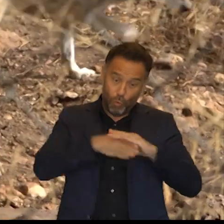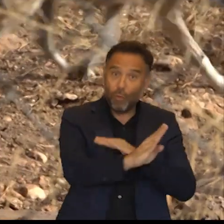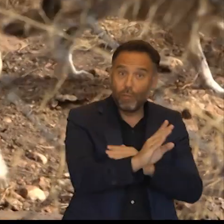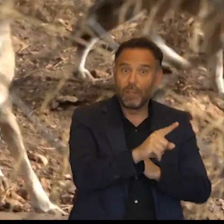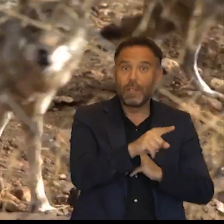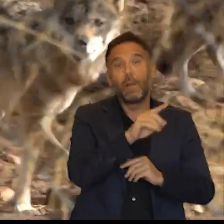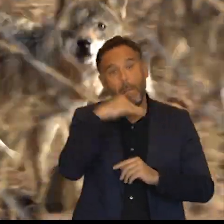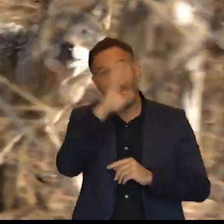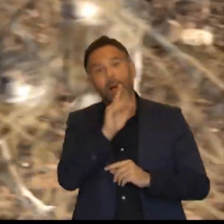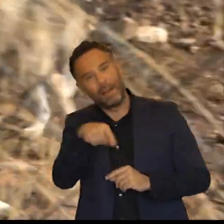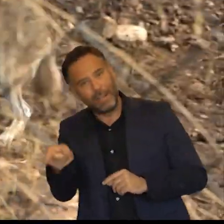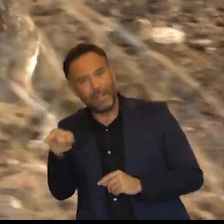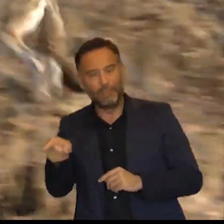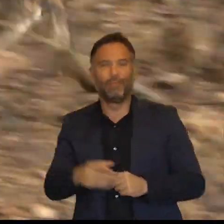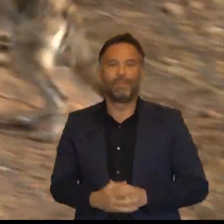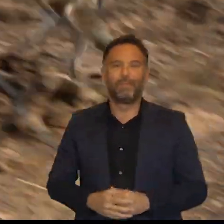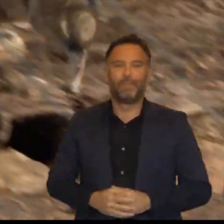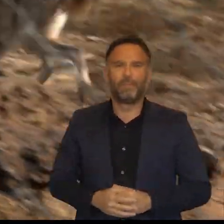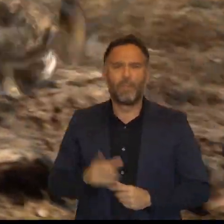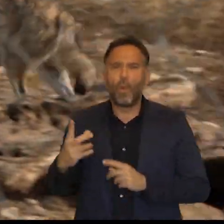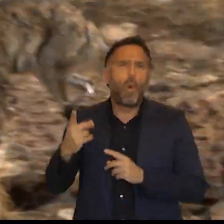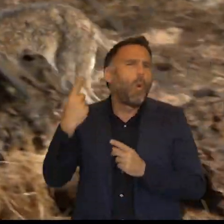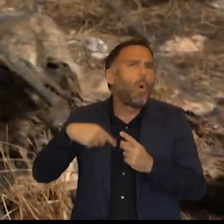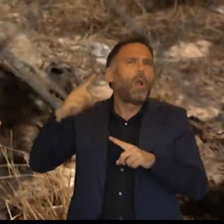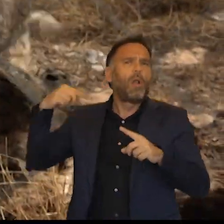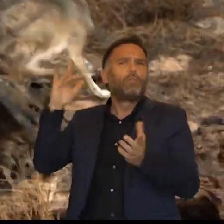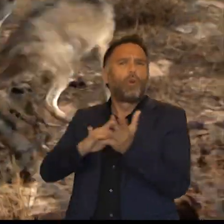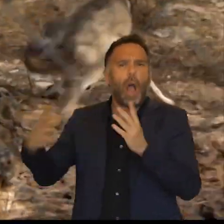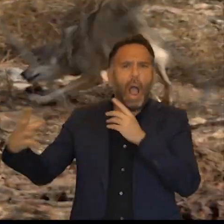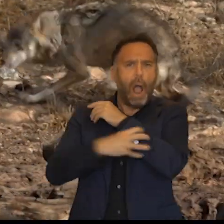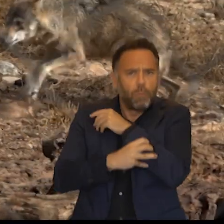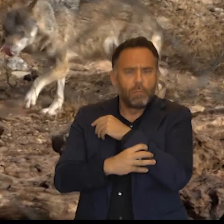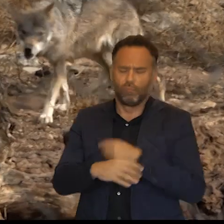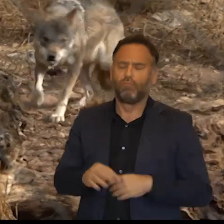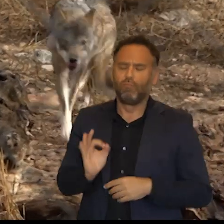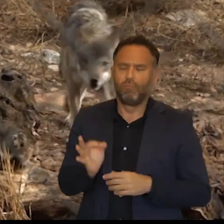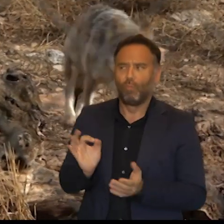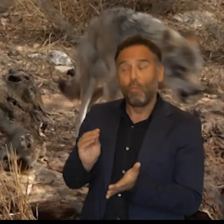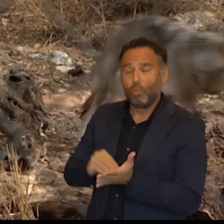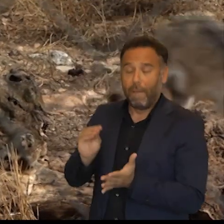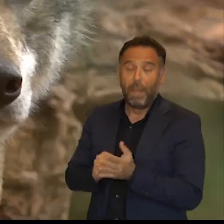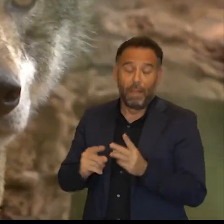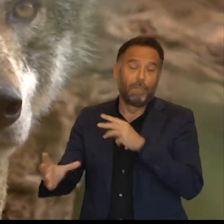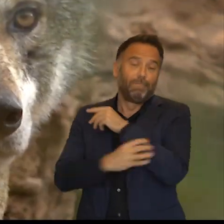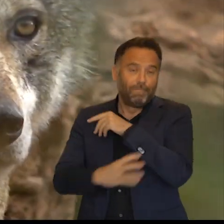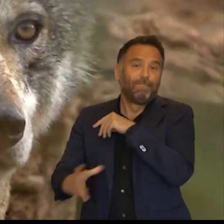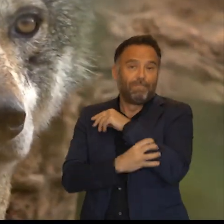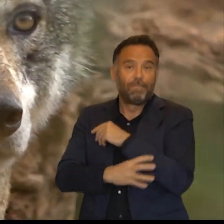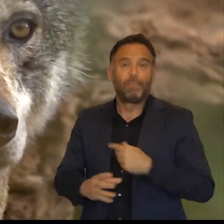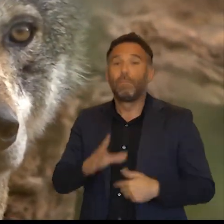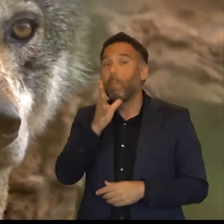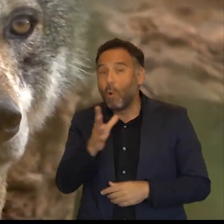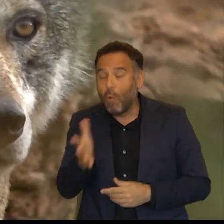¿Te han atacado una vez? Muchas veces. ¿Sí? Muchas veces. Sí. ¿Y eso pero por solo qué? Es la fase cuando el